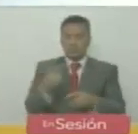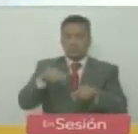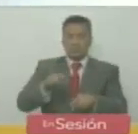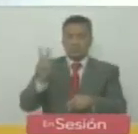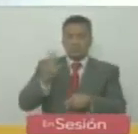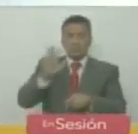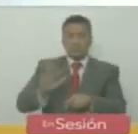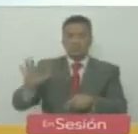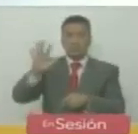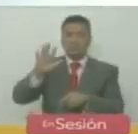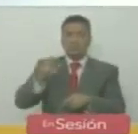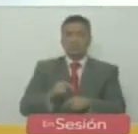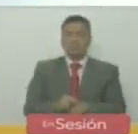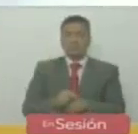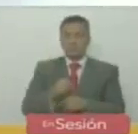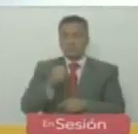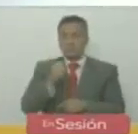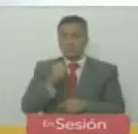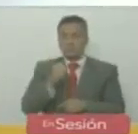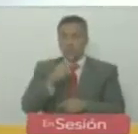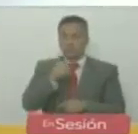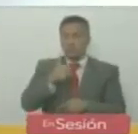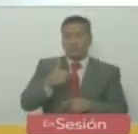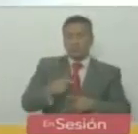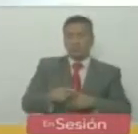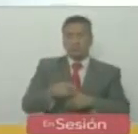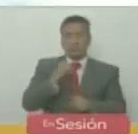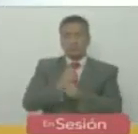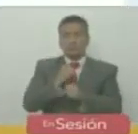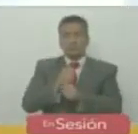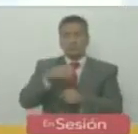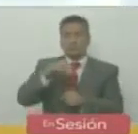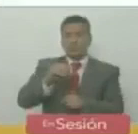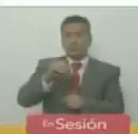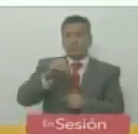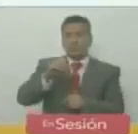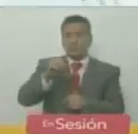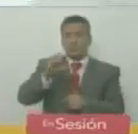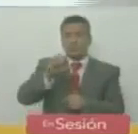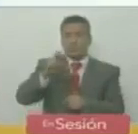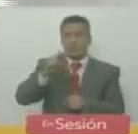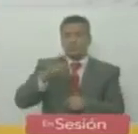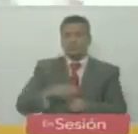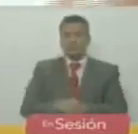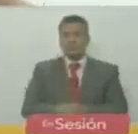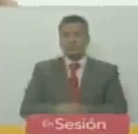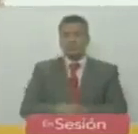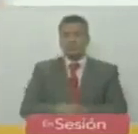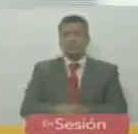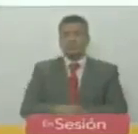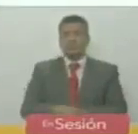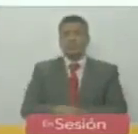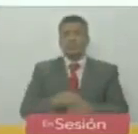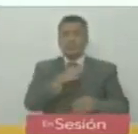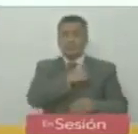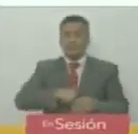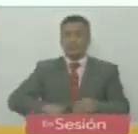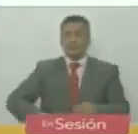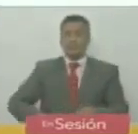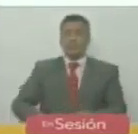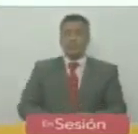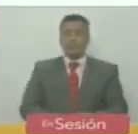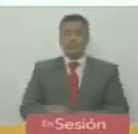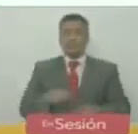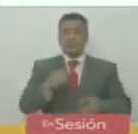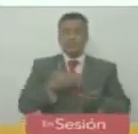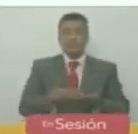de Venezuela, excelentísimo señor Óscar Alberto Laborde. El presidente cedió